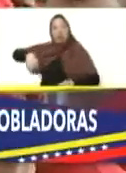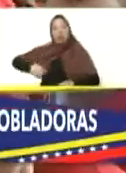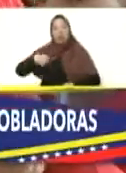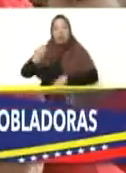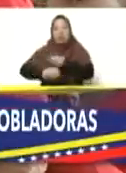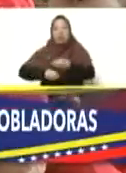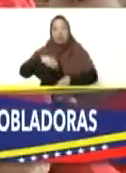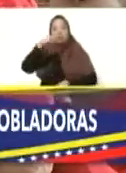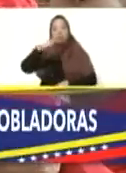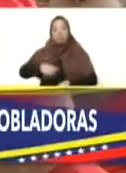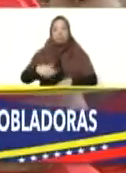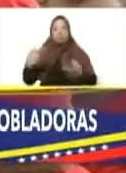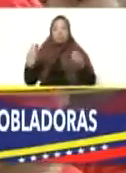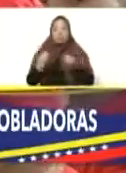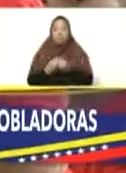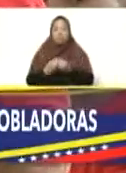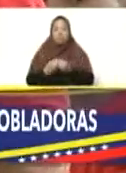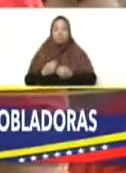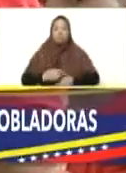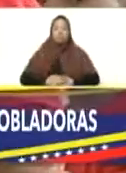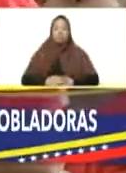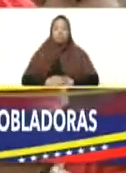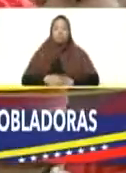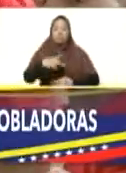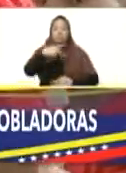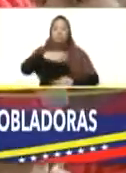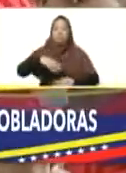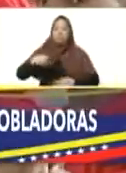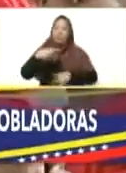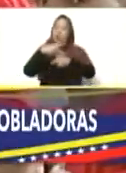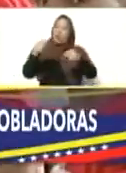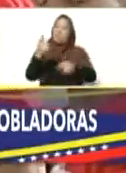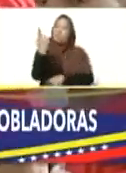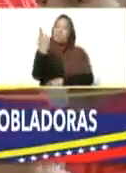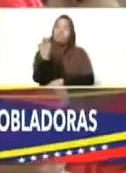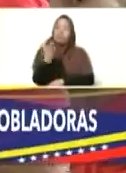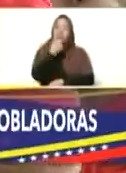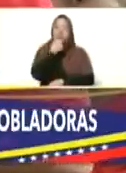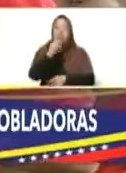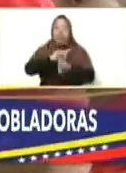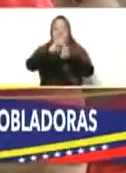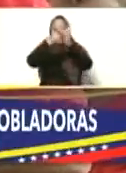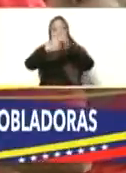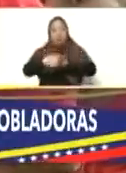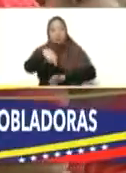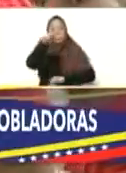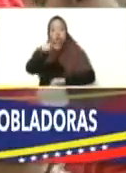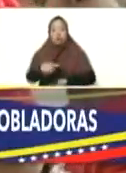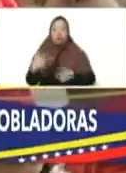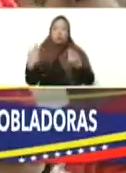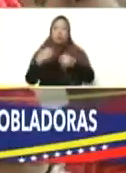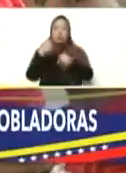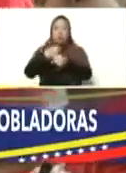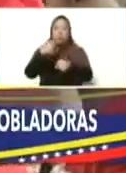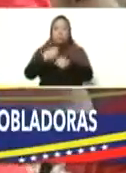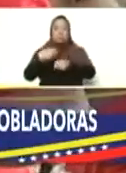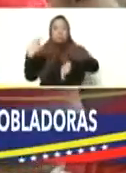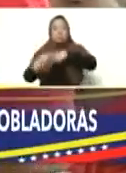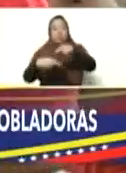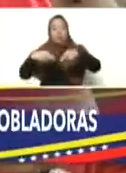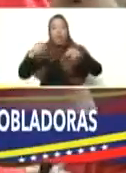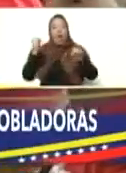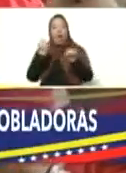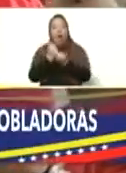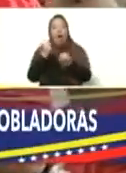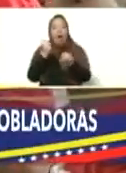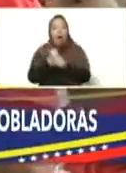haciendo y lo seguimos haciendo porque no es fácil aunque nos cambiáramos el nombre no es fácil ser trabajadoras residenciales porque es